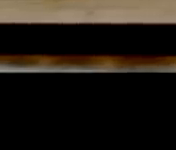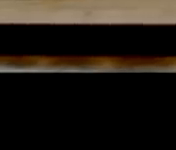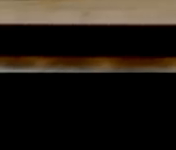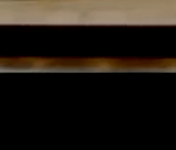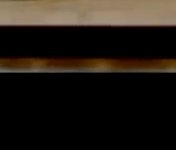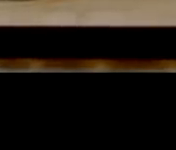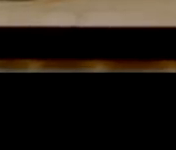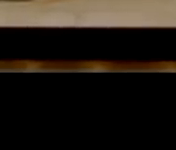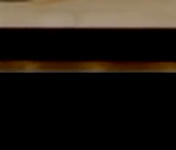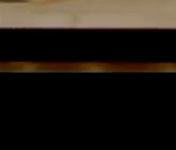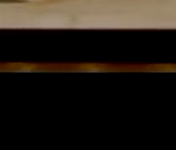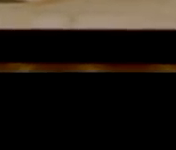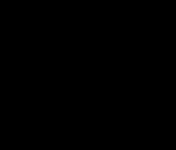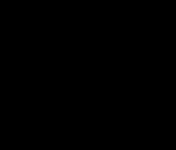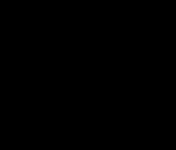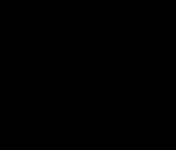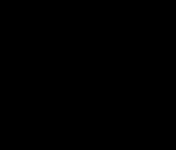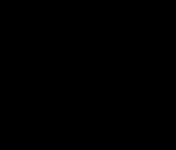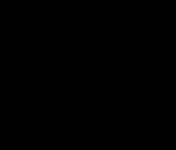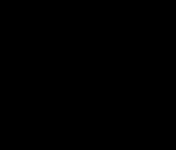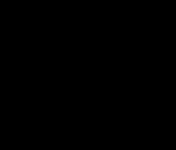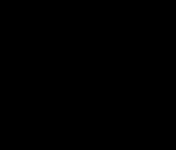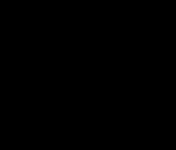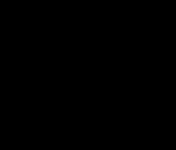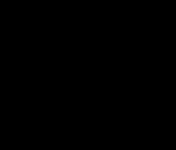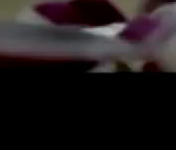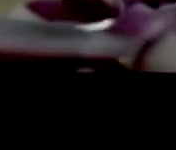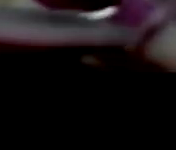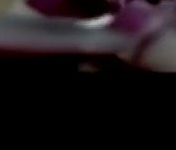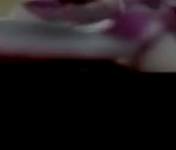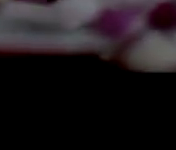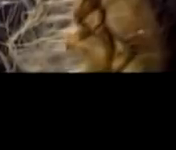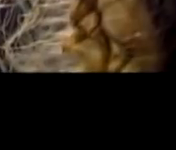la cebolla se debe cortar en juliana y a la fría en cuadritos